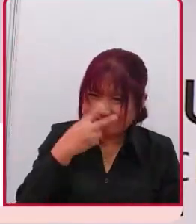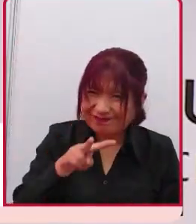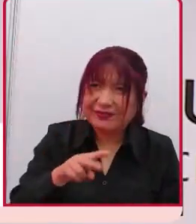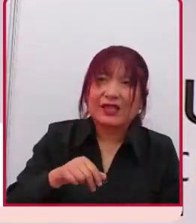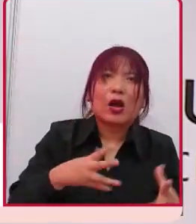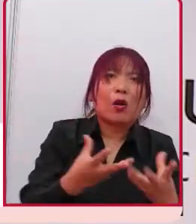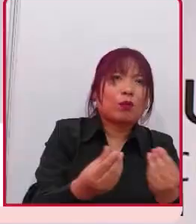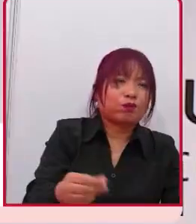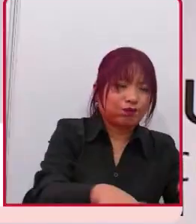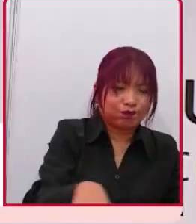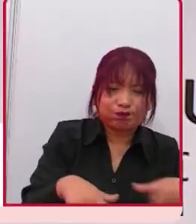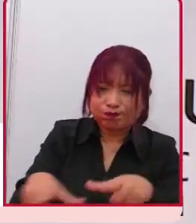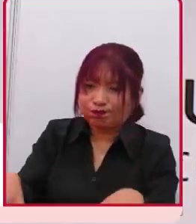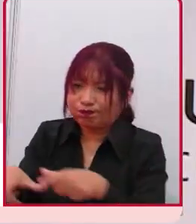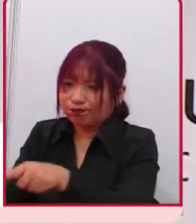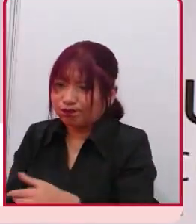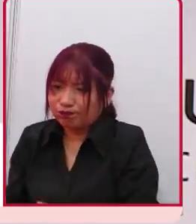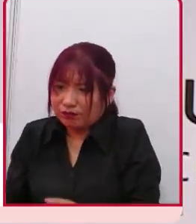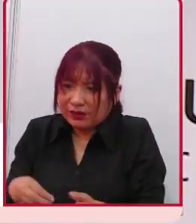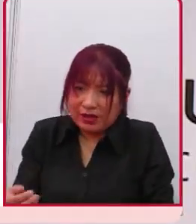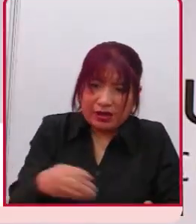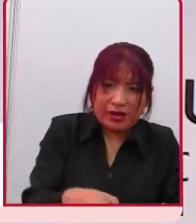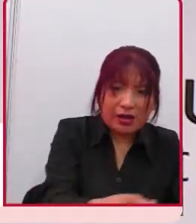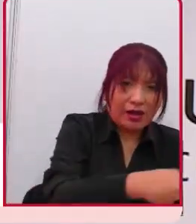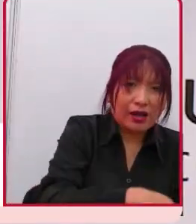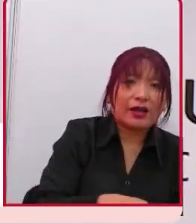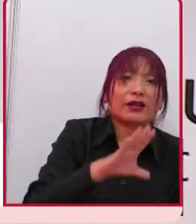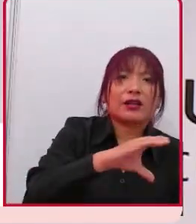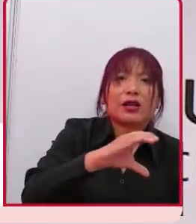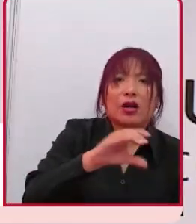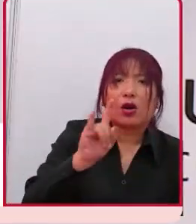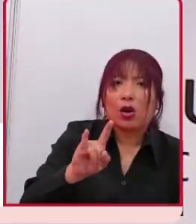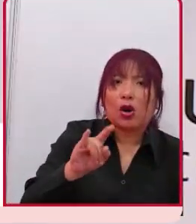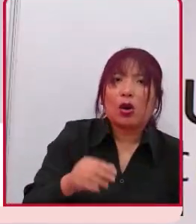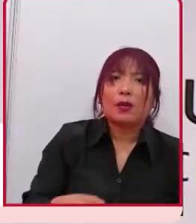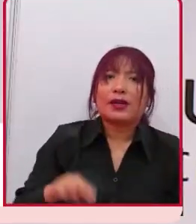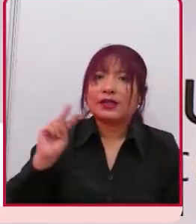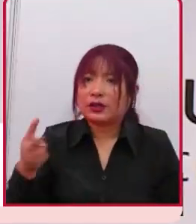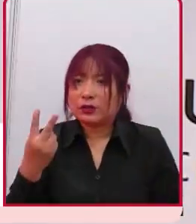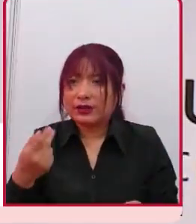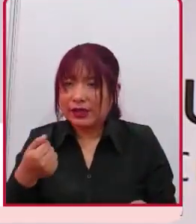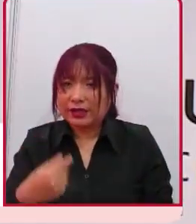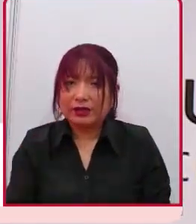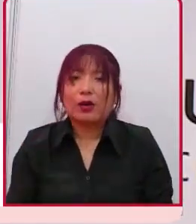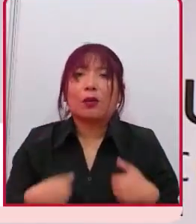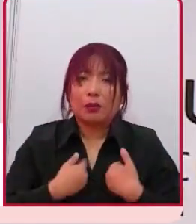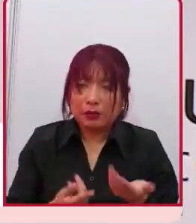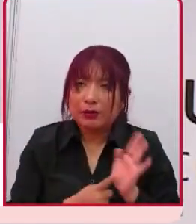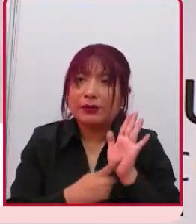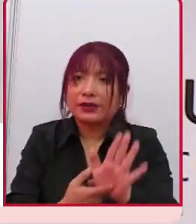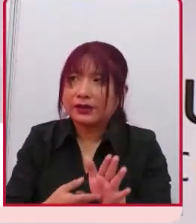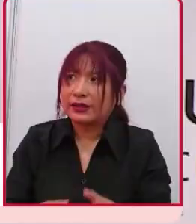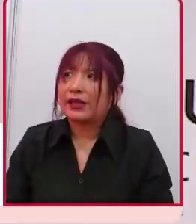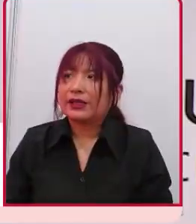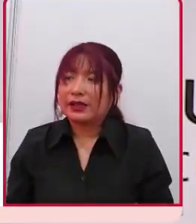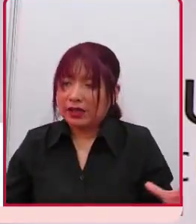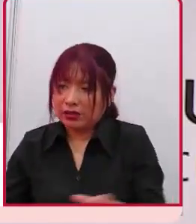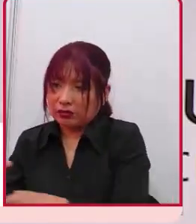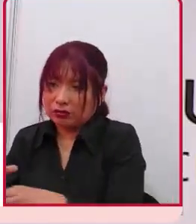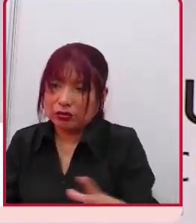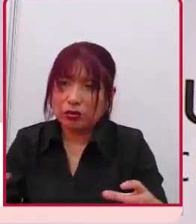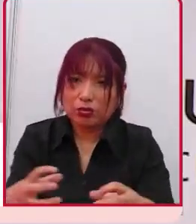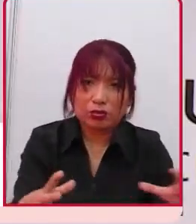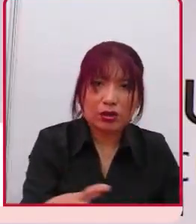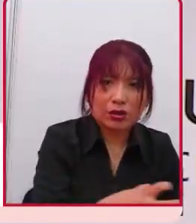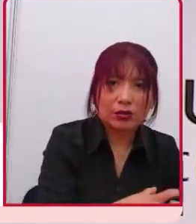de zonas que van ingresando. Está este mineral de cobre secundarios y hay otros más que forman parte de todo este conjunto